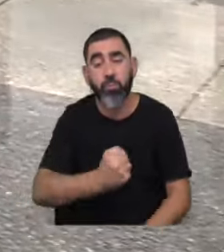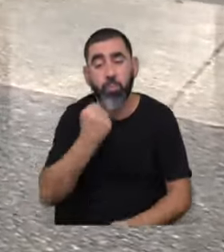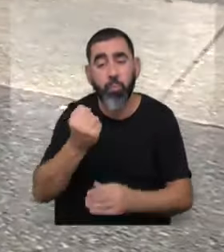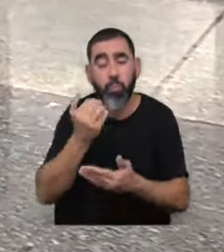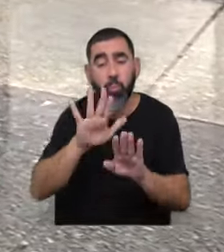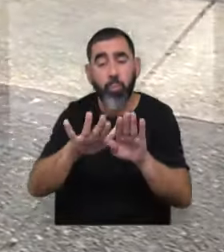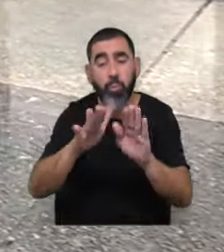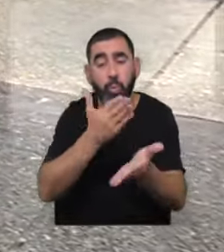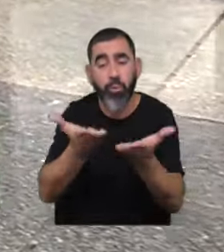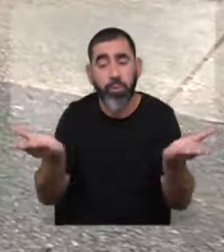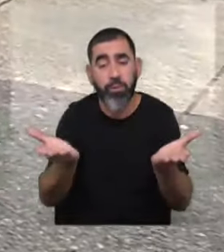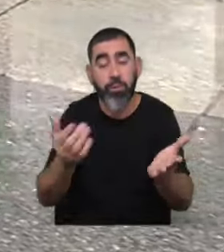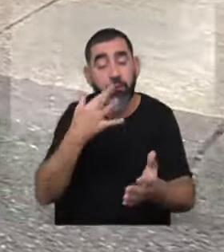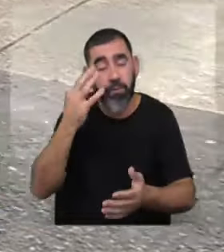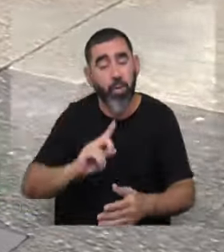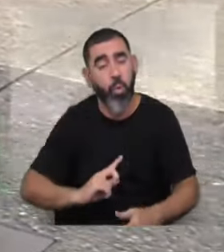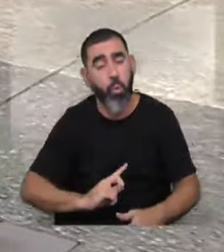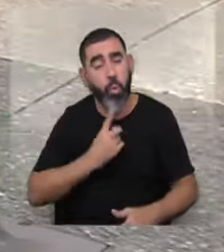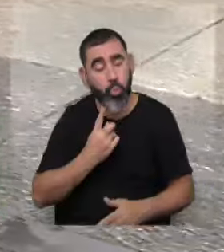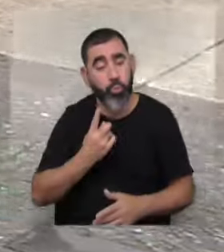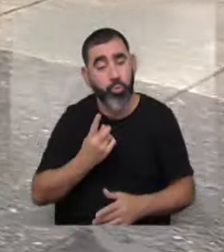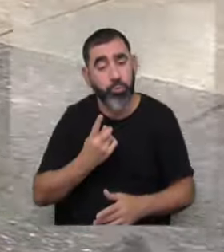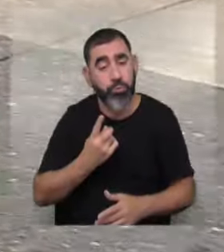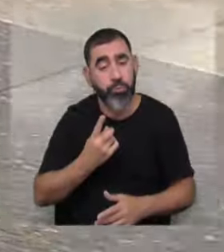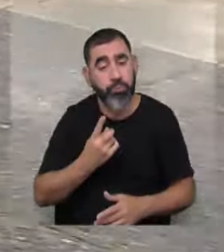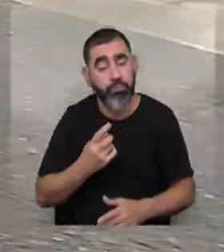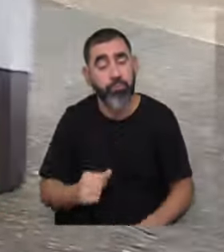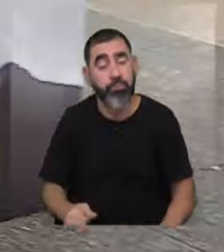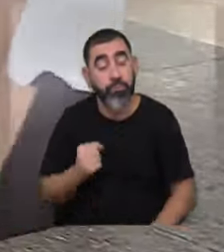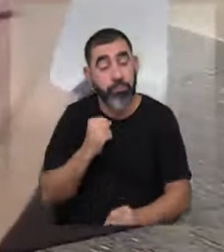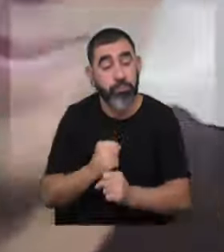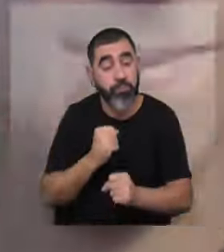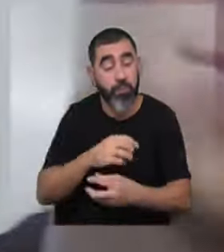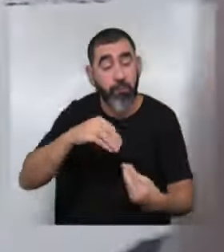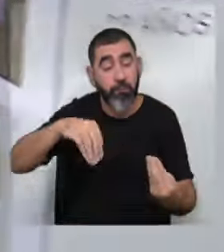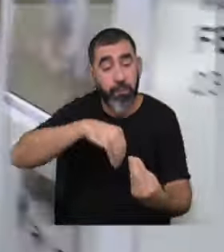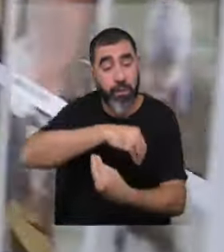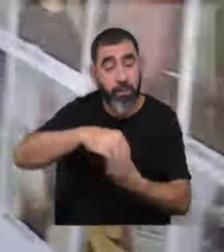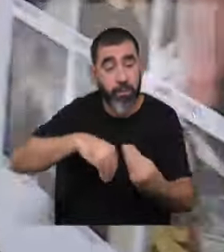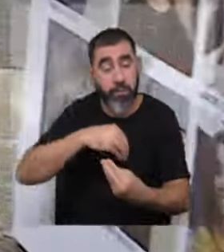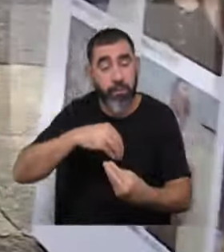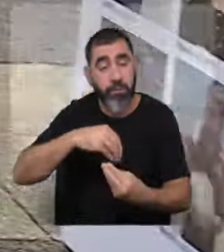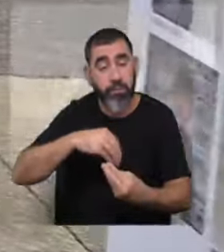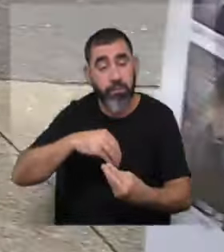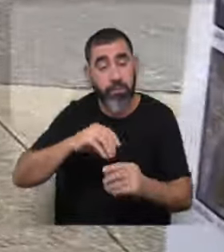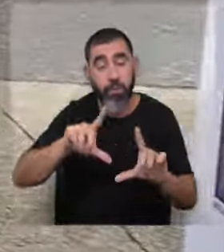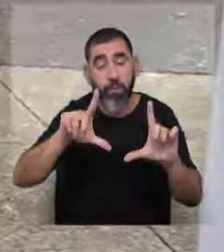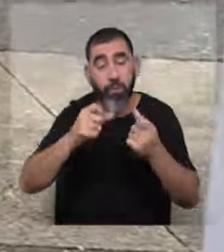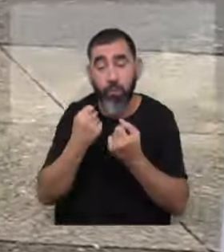muestra? Bueno, para nosotros es un honor haber podido trabajar con estas familias que se dieron la